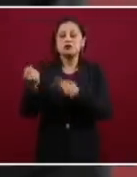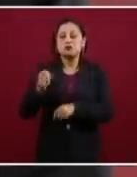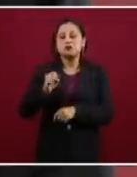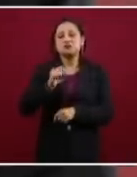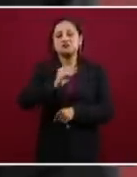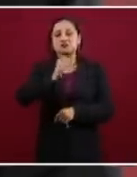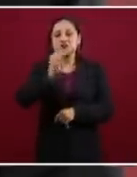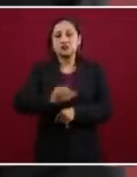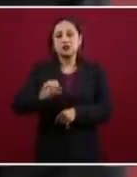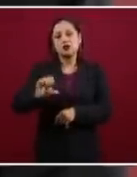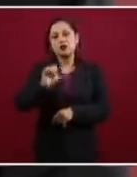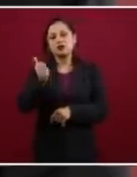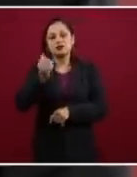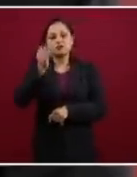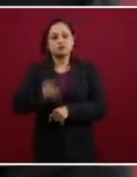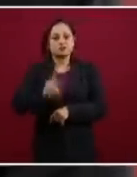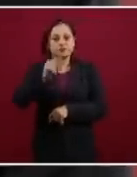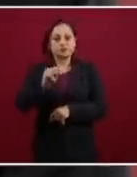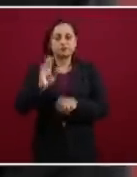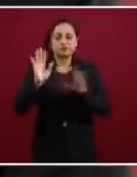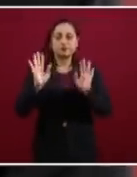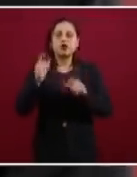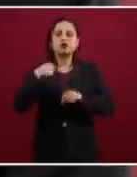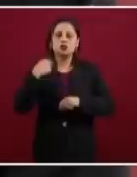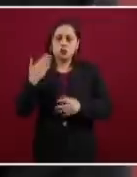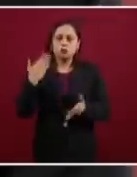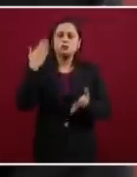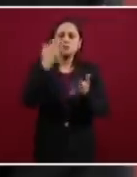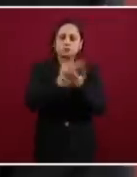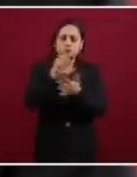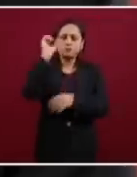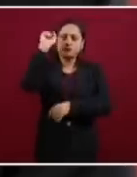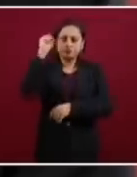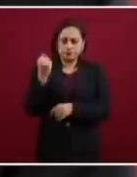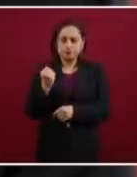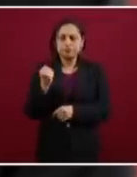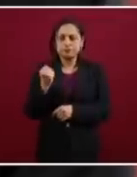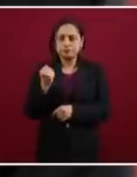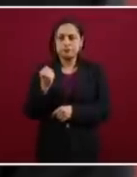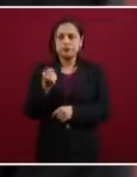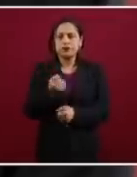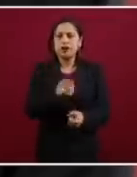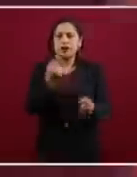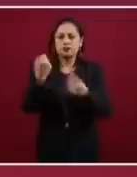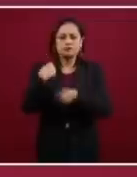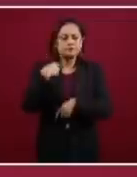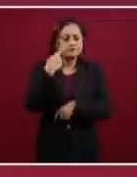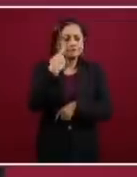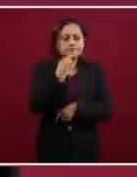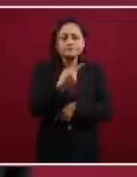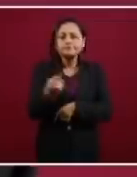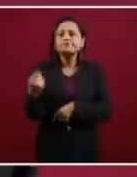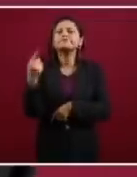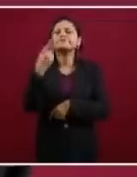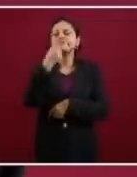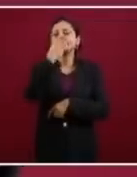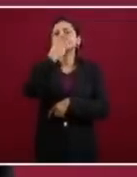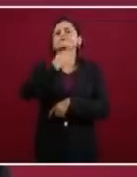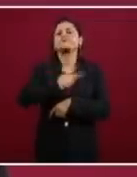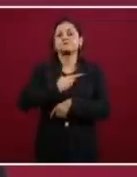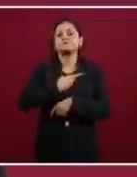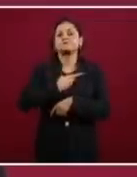contra yo he estado en sinaloa y se expresan los dos